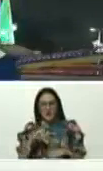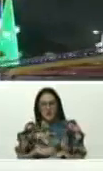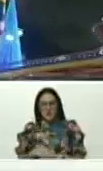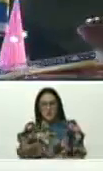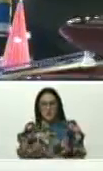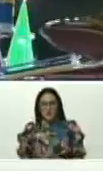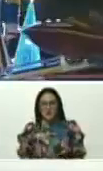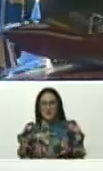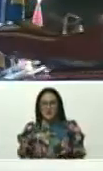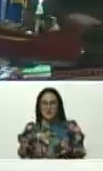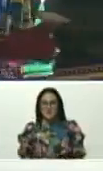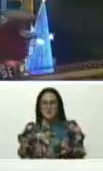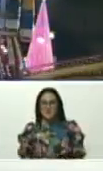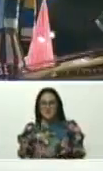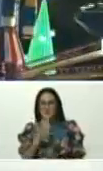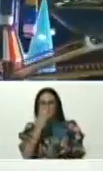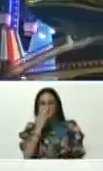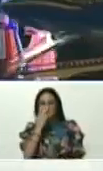¿Ah?